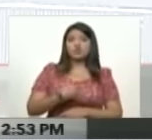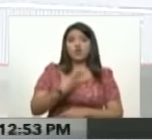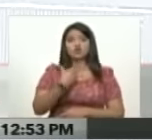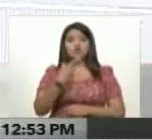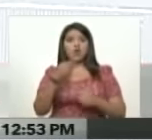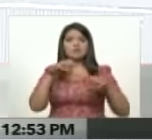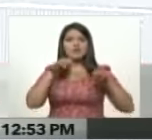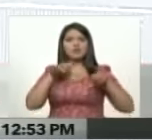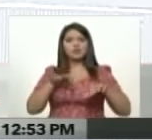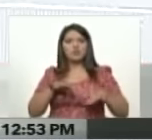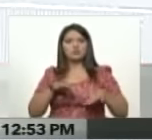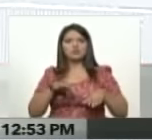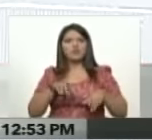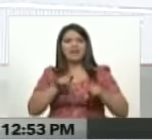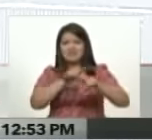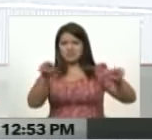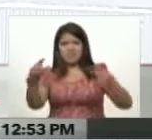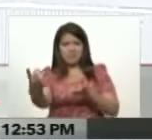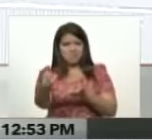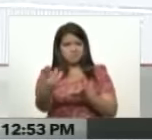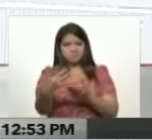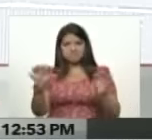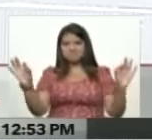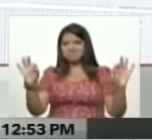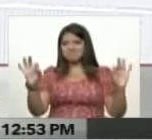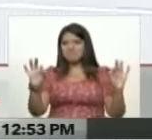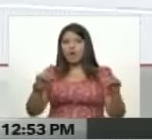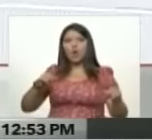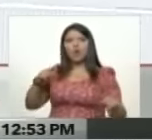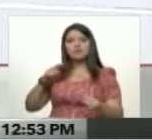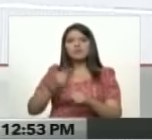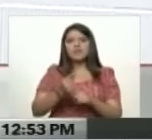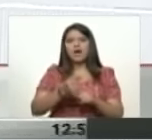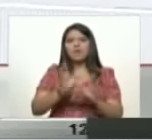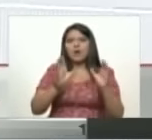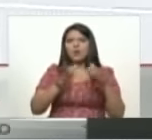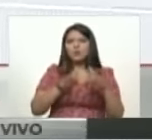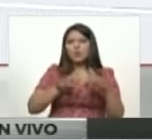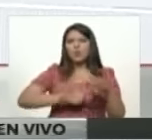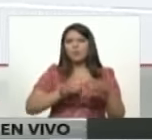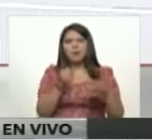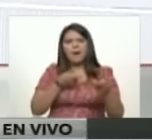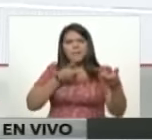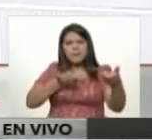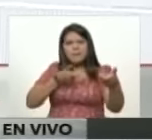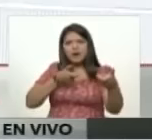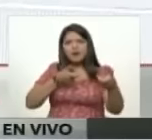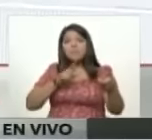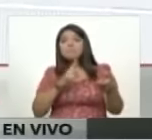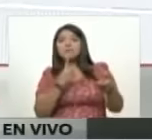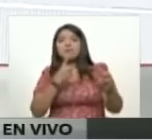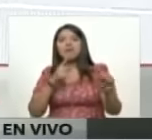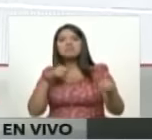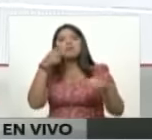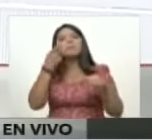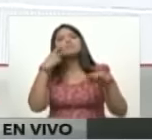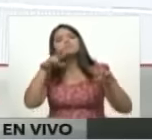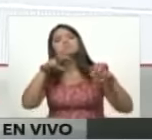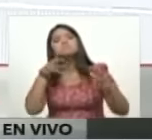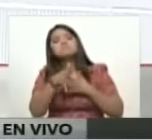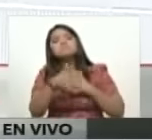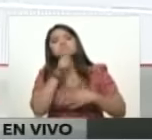renuncia, repetía mientras ordenaba a los cuerpos represores disparar primero y averiguar